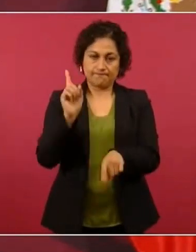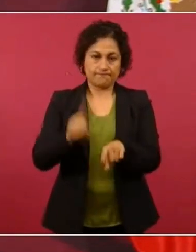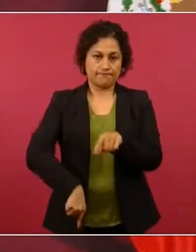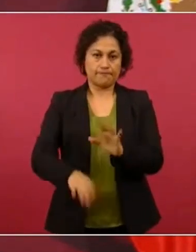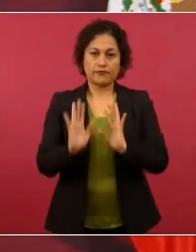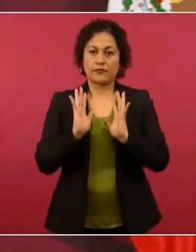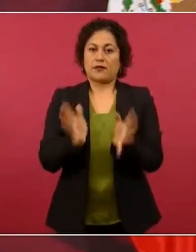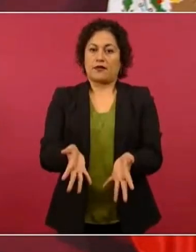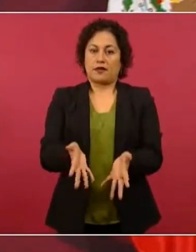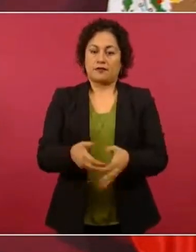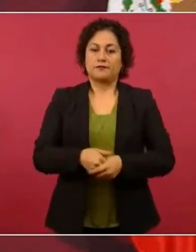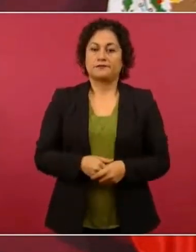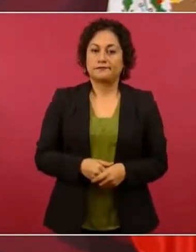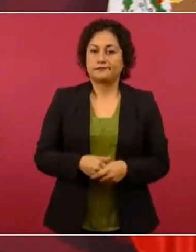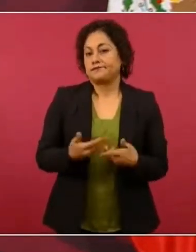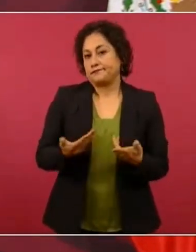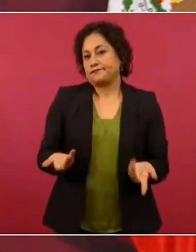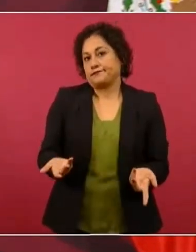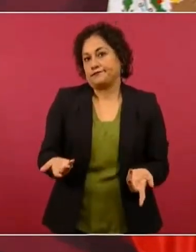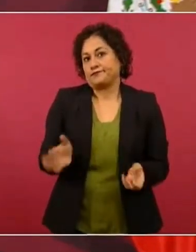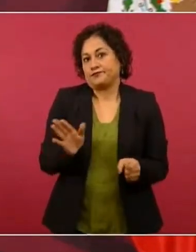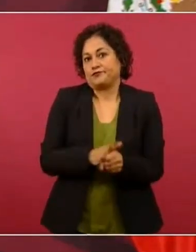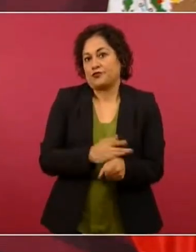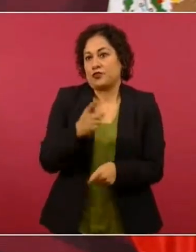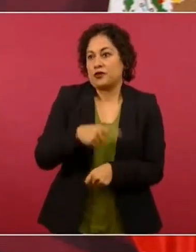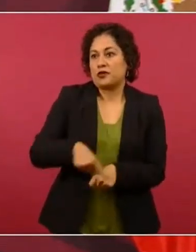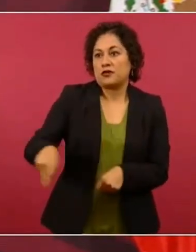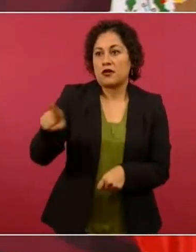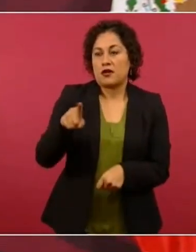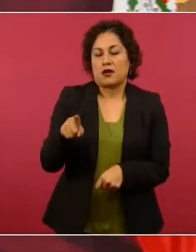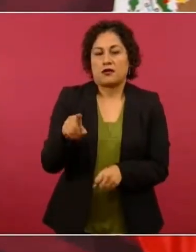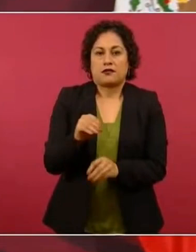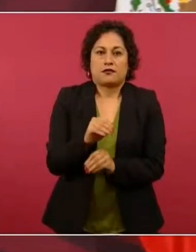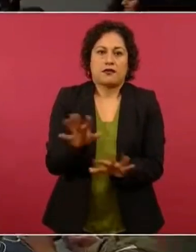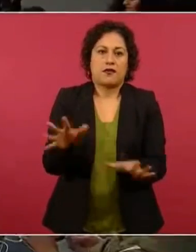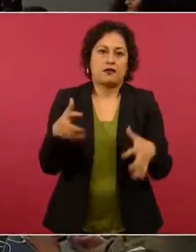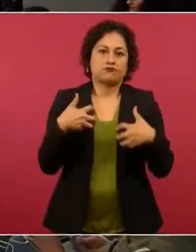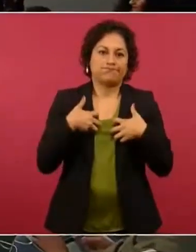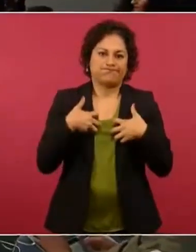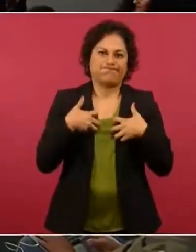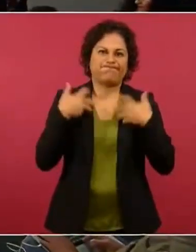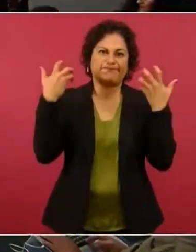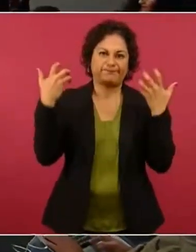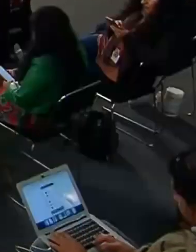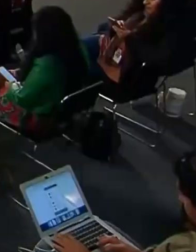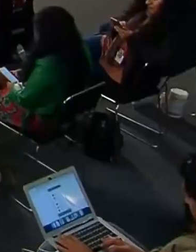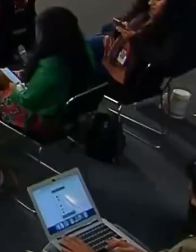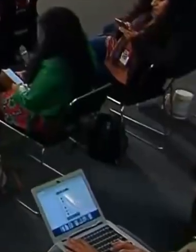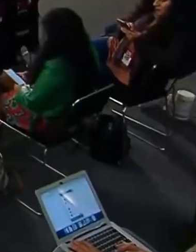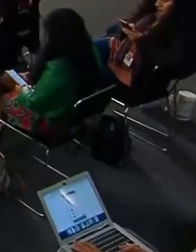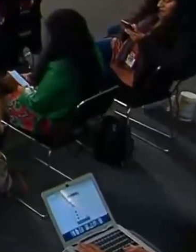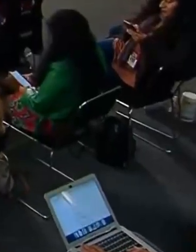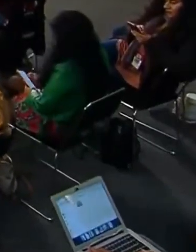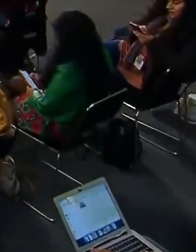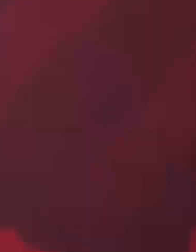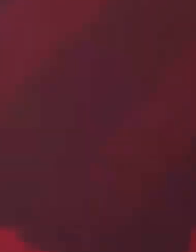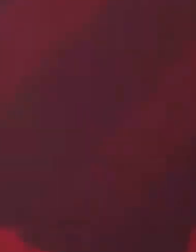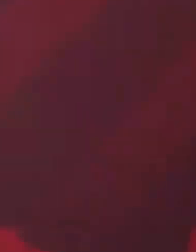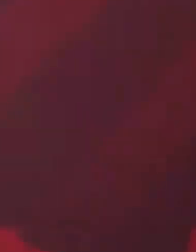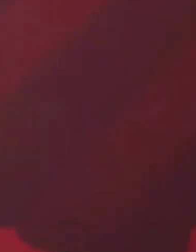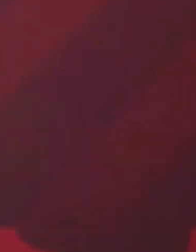por eso pues este están muy enojados pero este